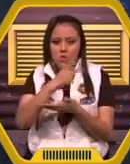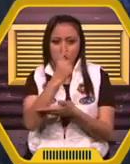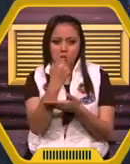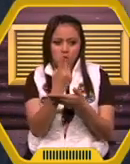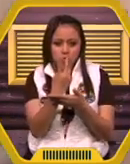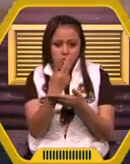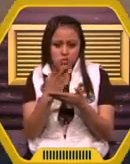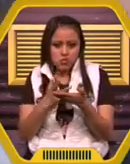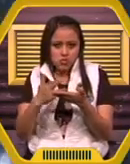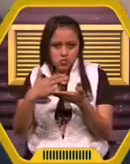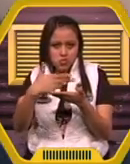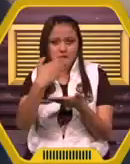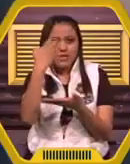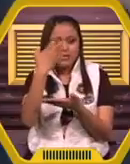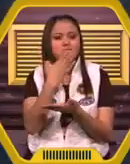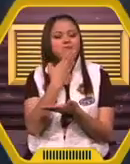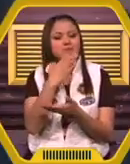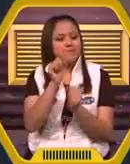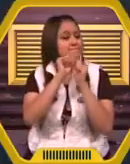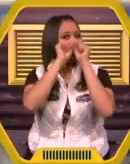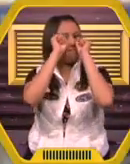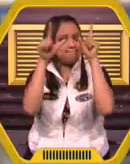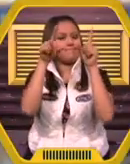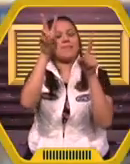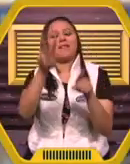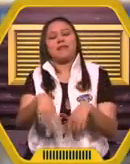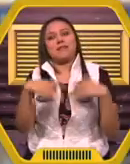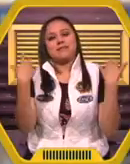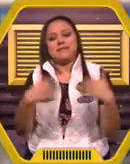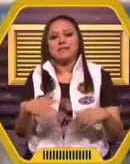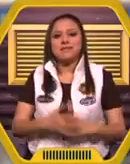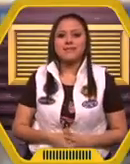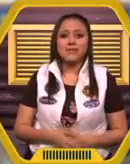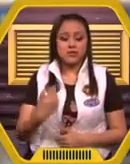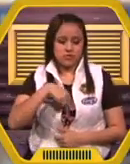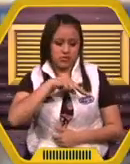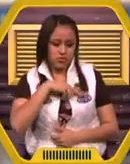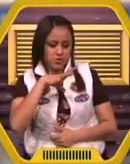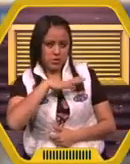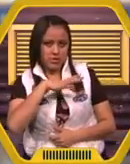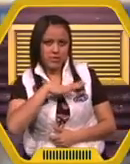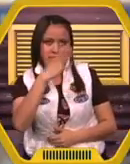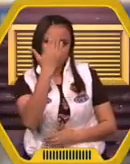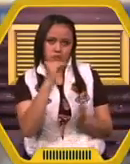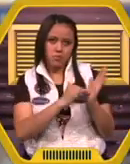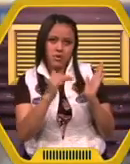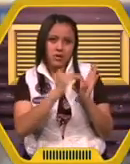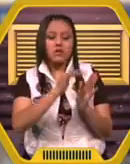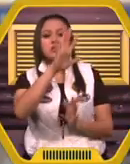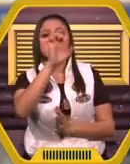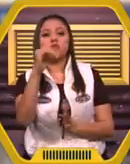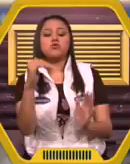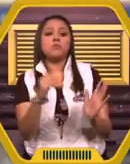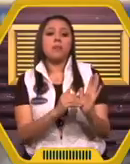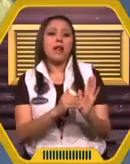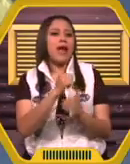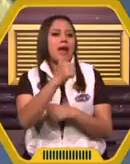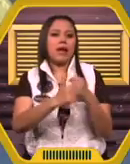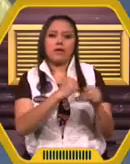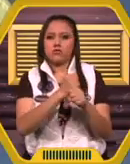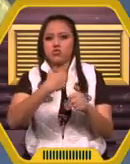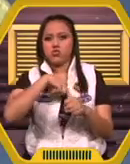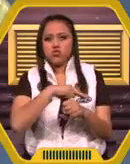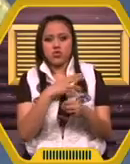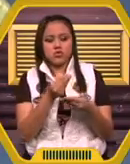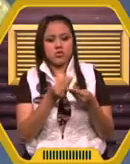uno. Un proceso digno de admirarse. Nosotros producimos 5.500.000 piezas al año.